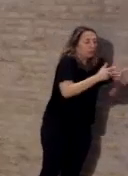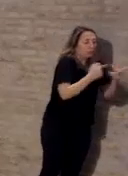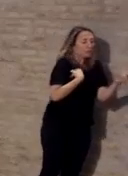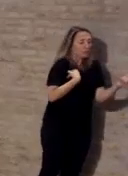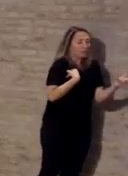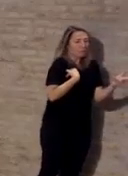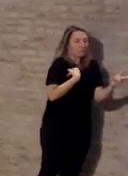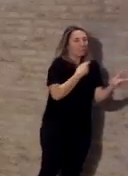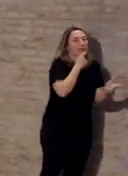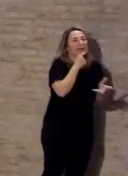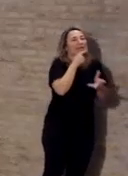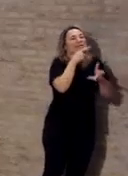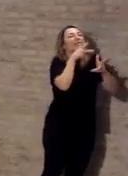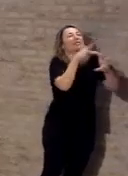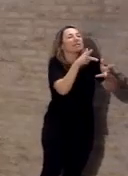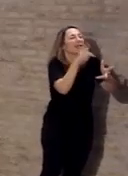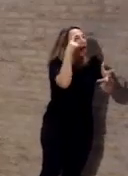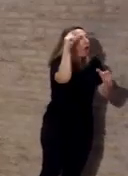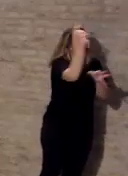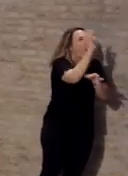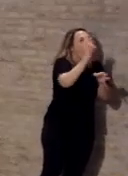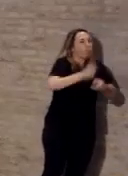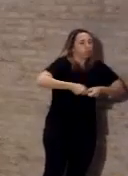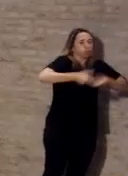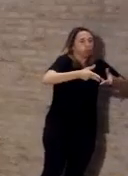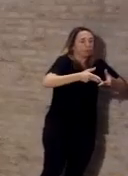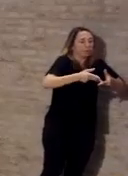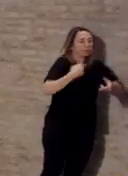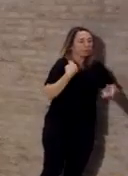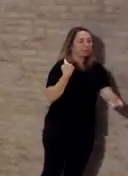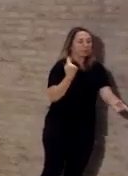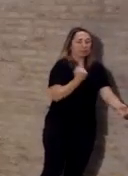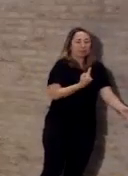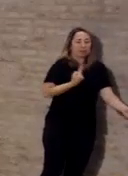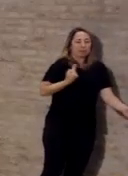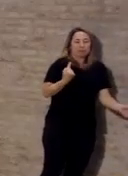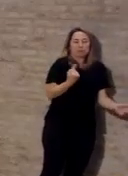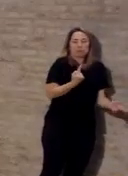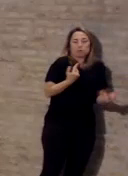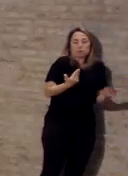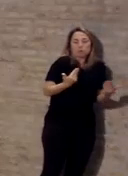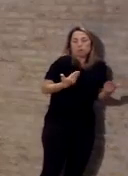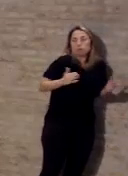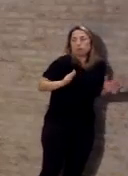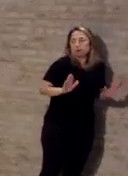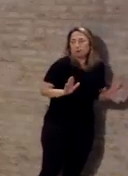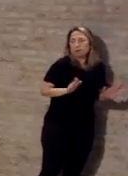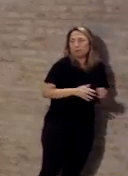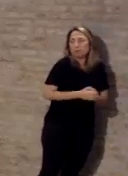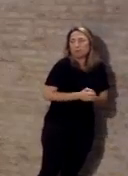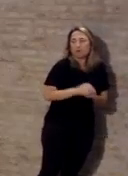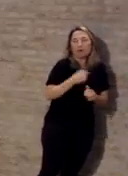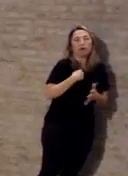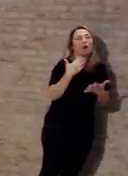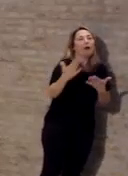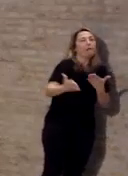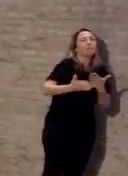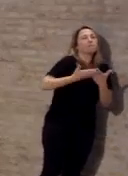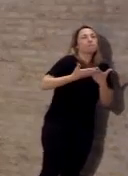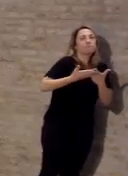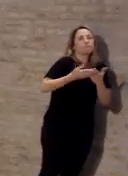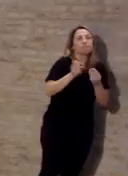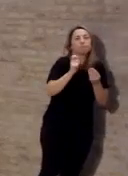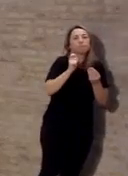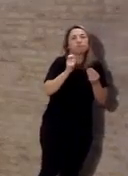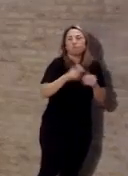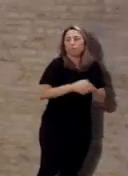quedarse solas o por miedo a que eh a estar sola o que no tengan